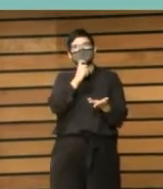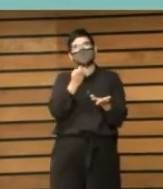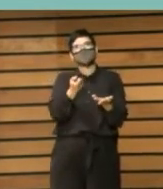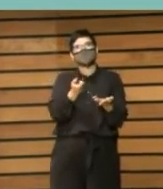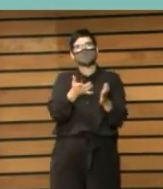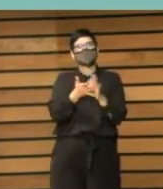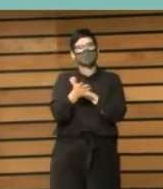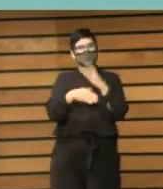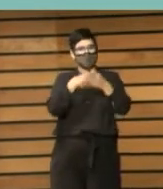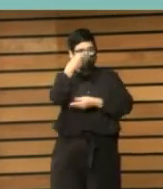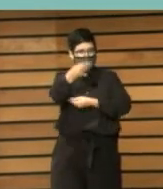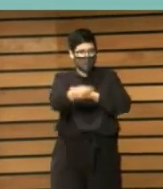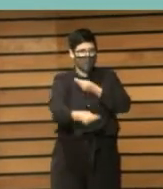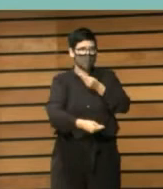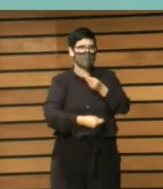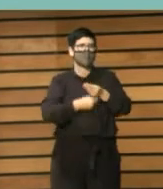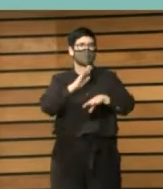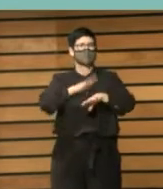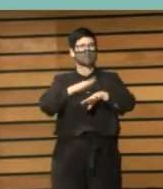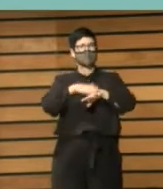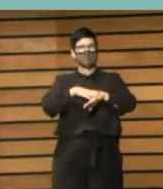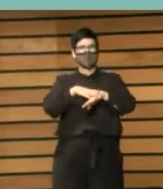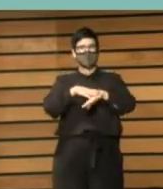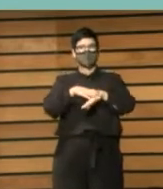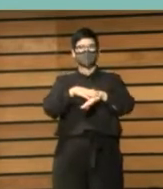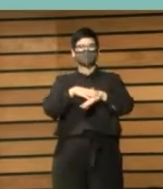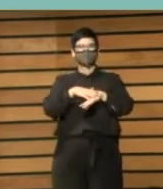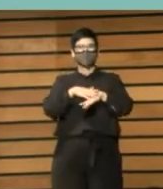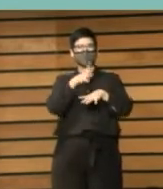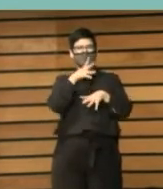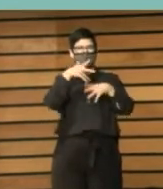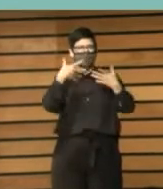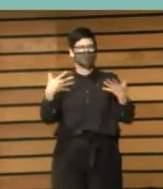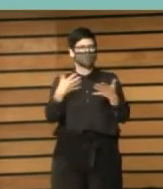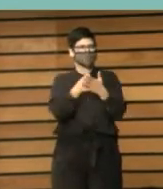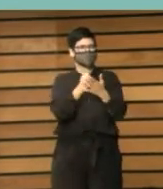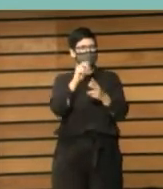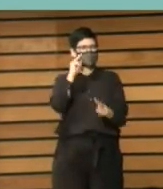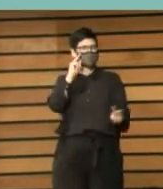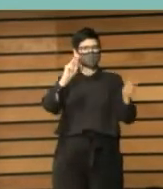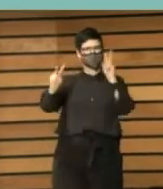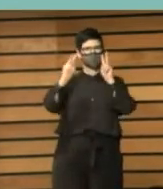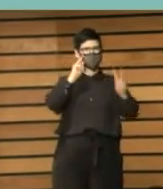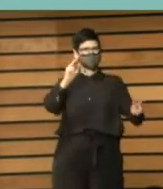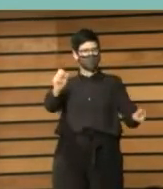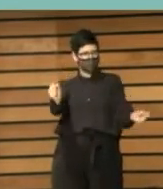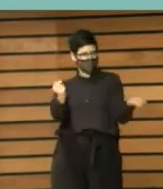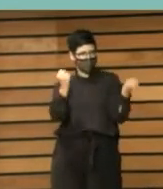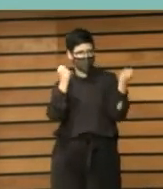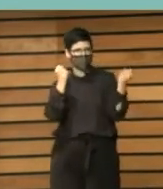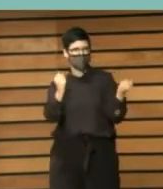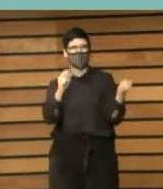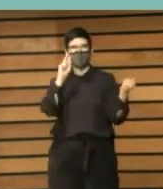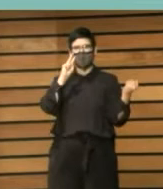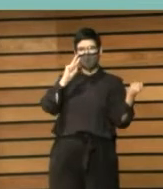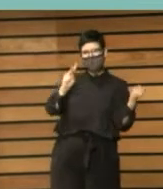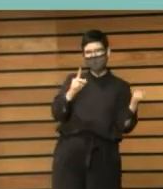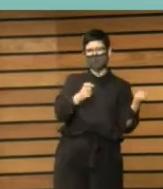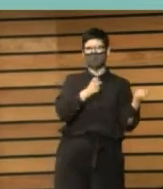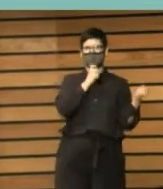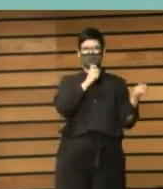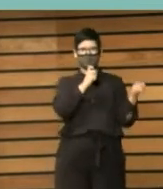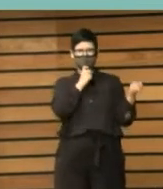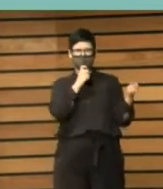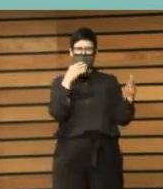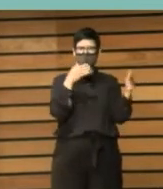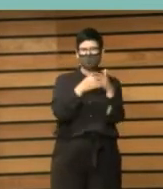todo nos llega de una forma pues más fuerte y vemos, digamos, las dificultades más claramente y más cerca y desde